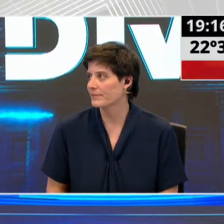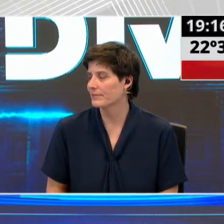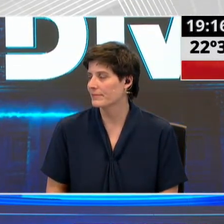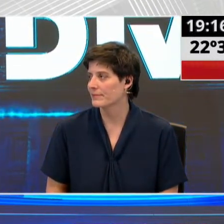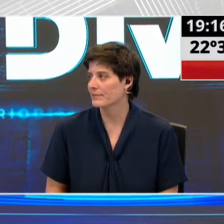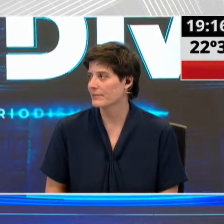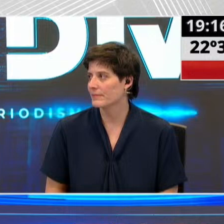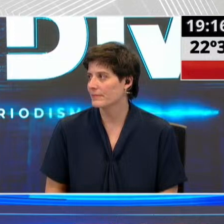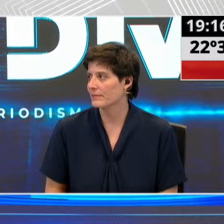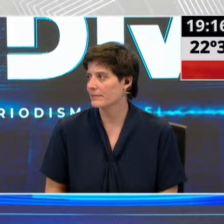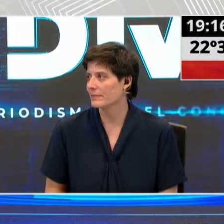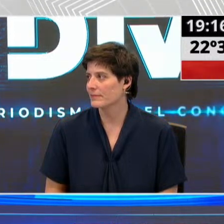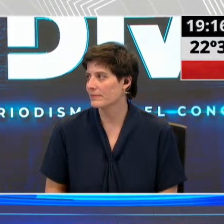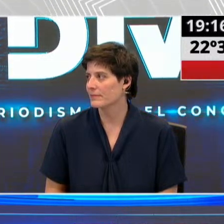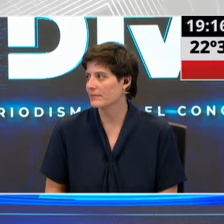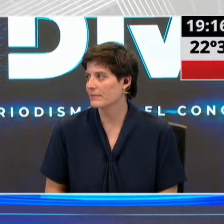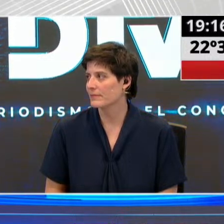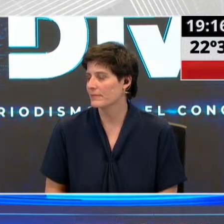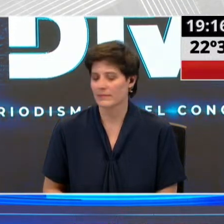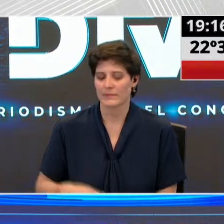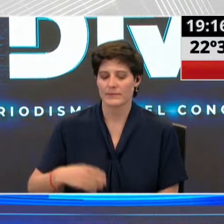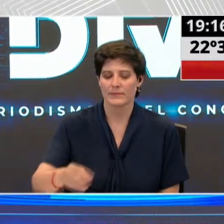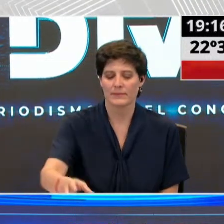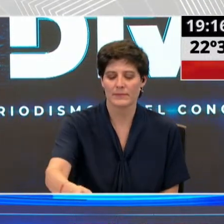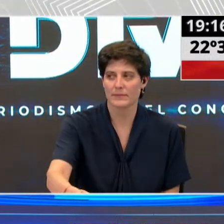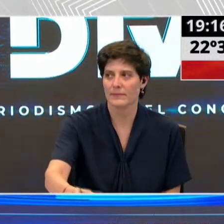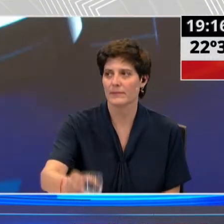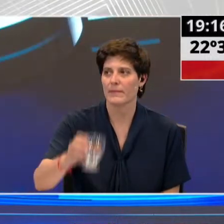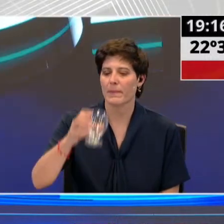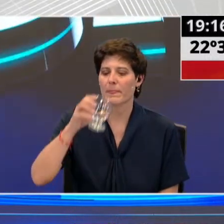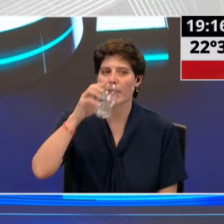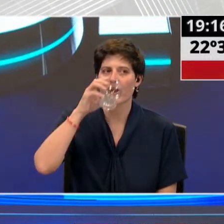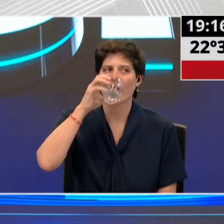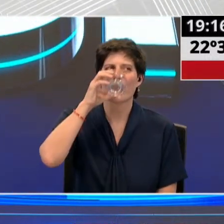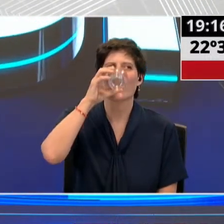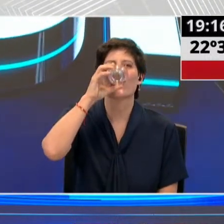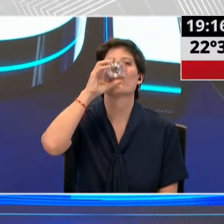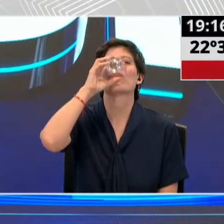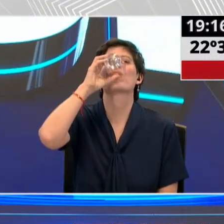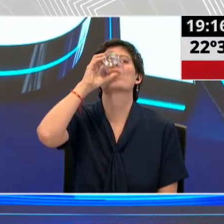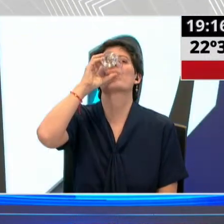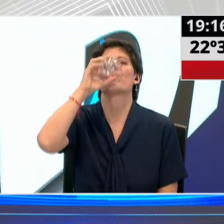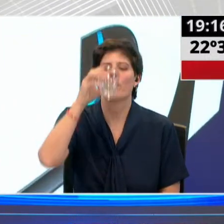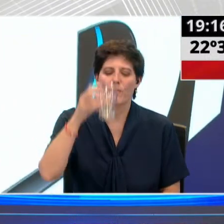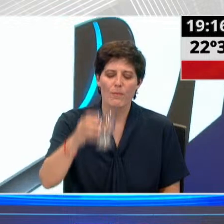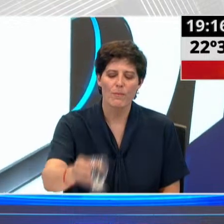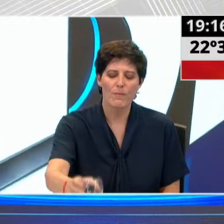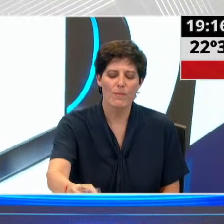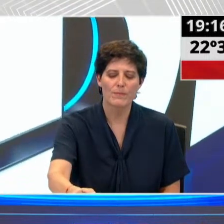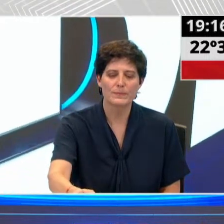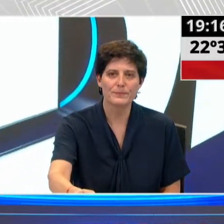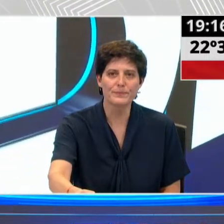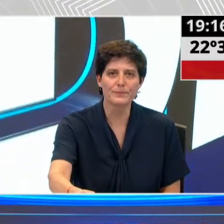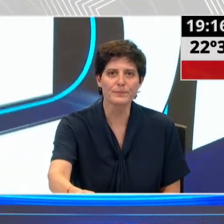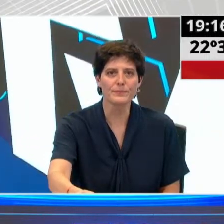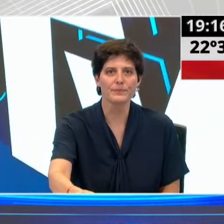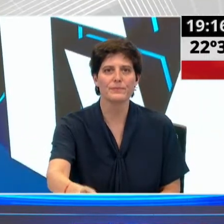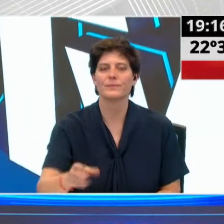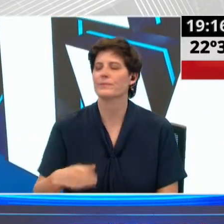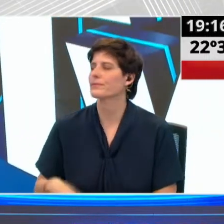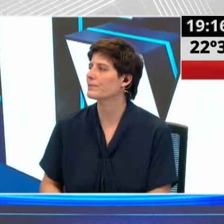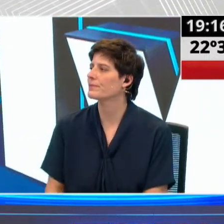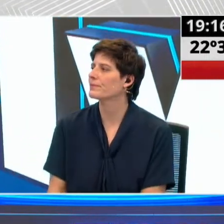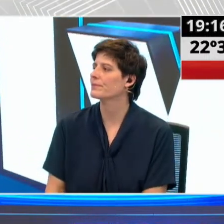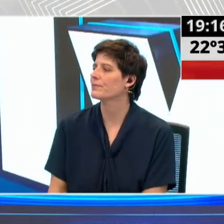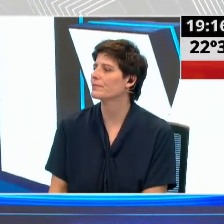parece que esas cuestiones van a empezar a expresarse en números, ¿no? Que es el lenguaje de la política en las